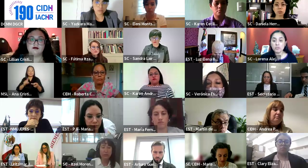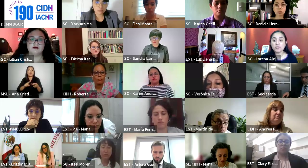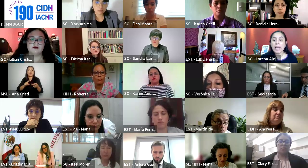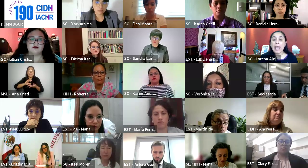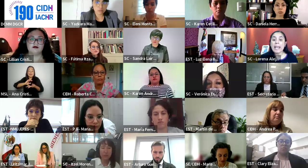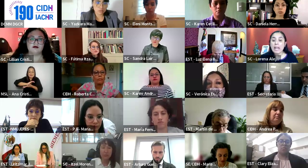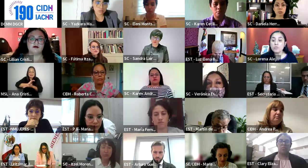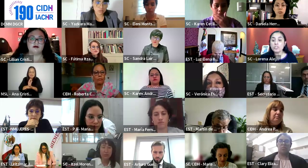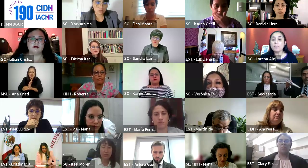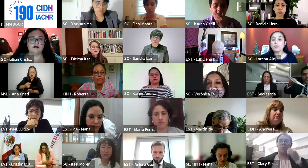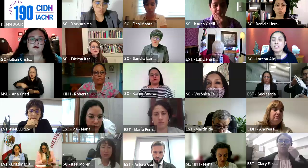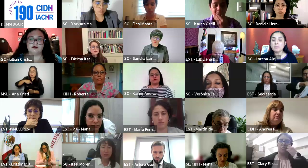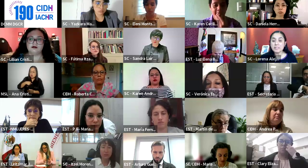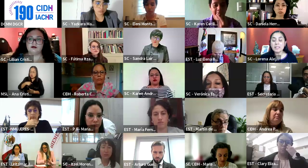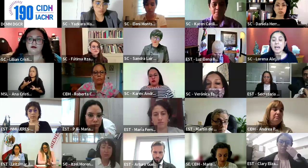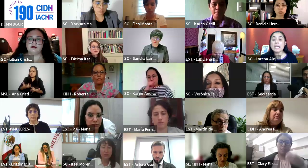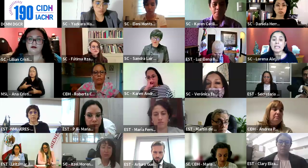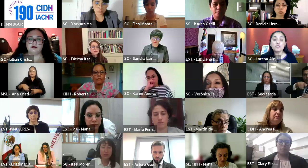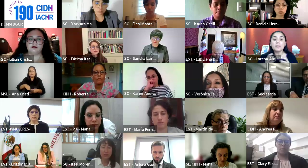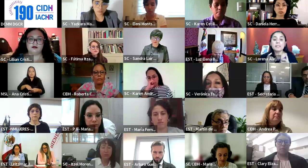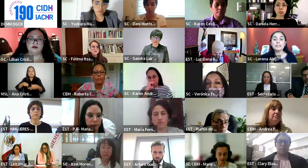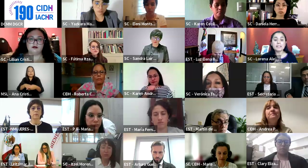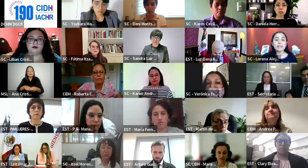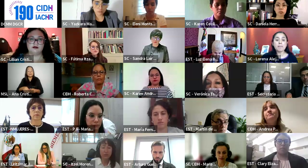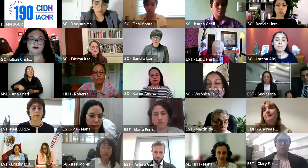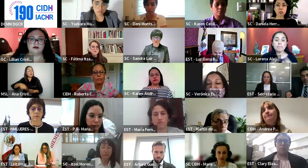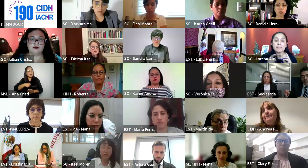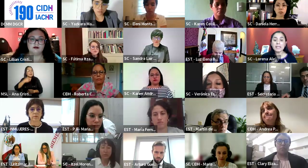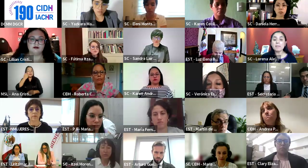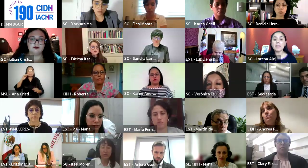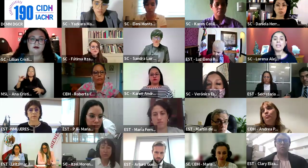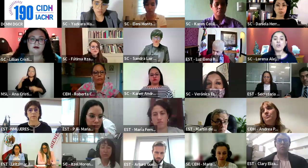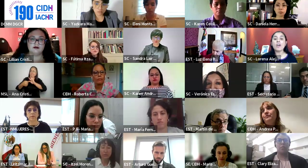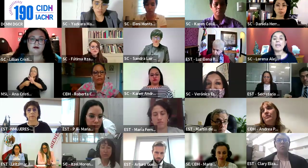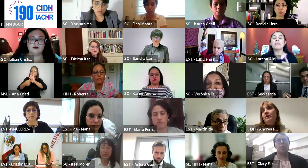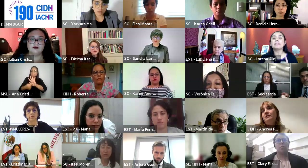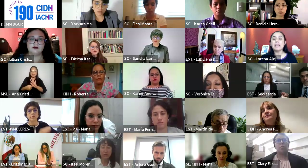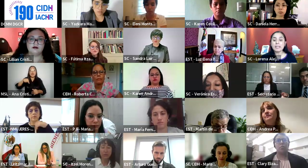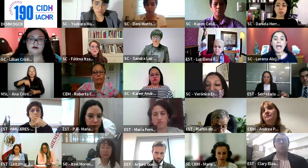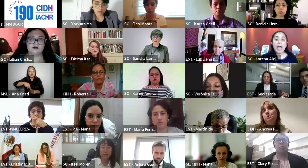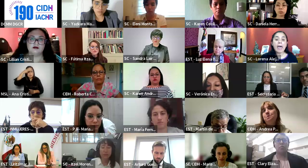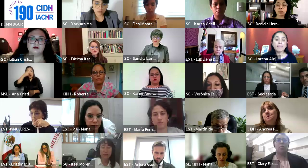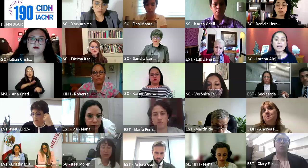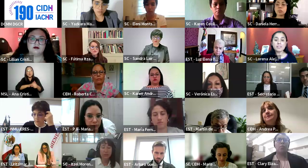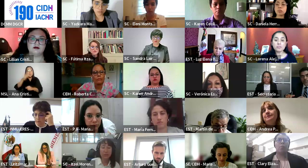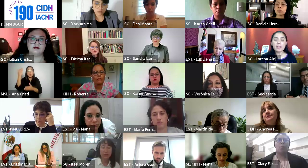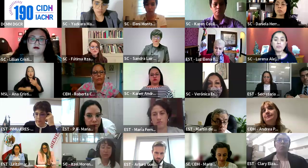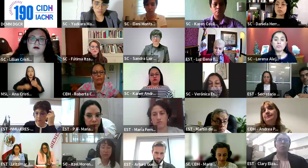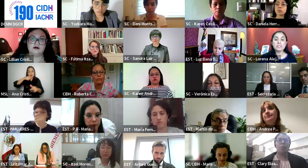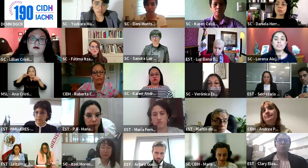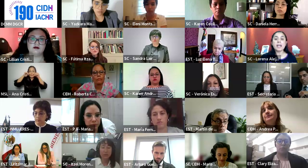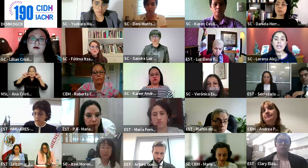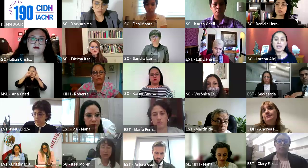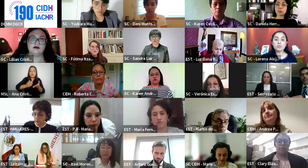que vivimos, la lucha por ser vista y los pendientes que tiene México en materia de acceso